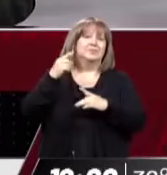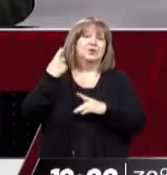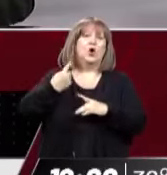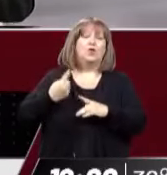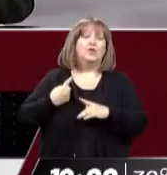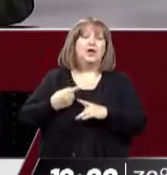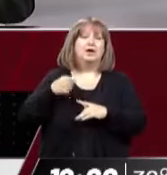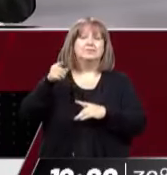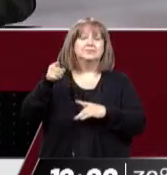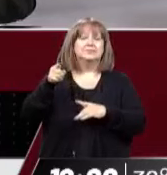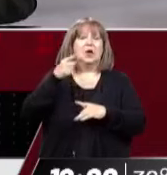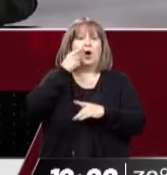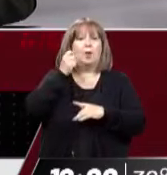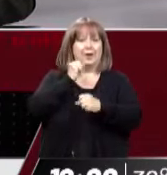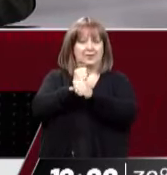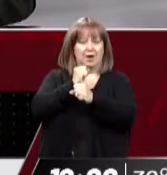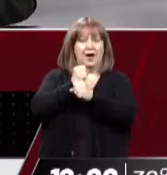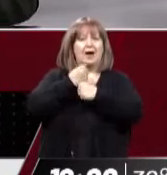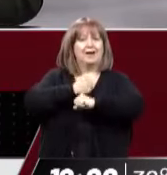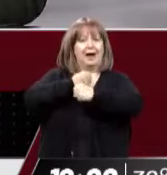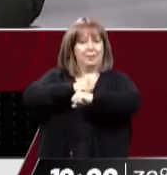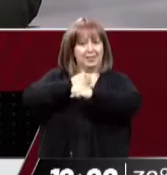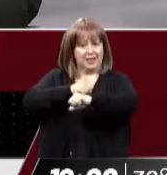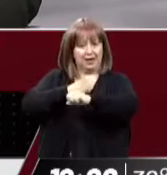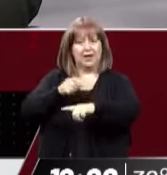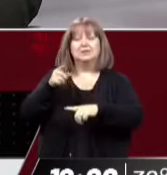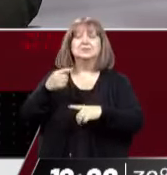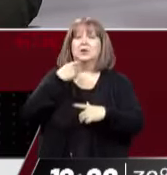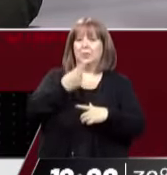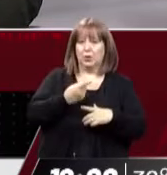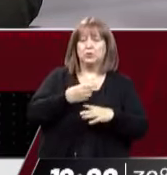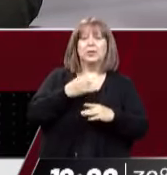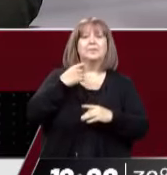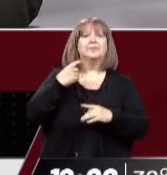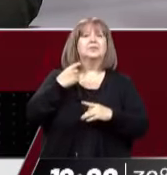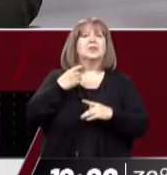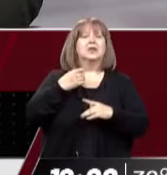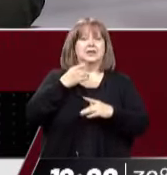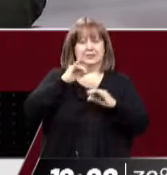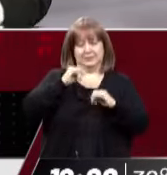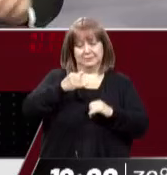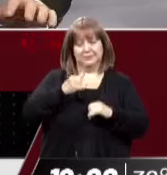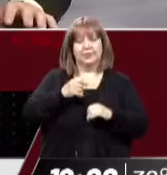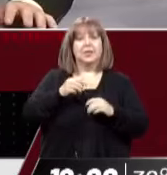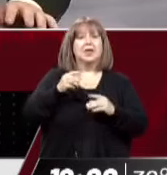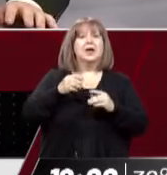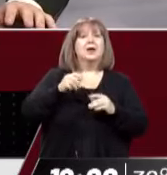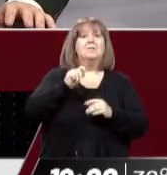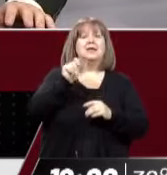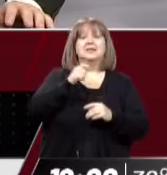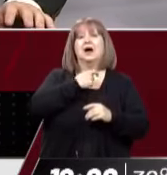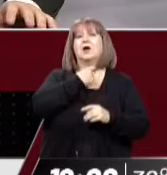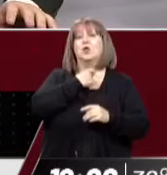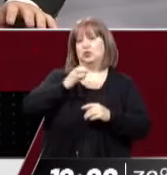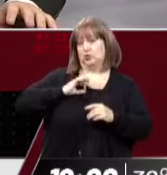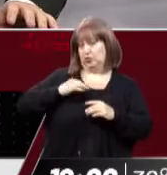que trae novedades importantes a nivel judicial. Sí, exactamente. En agosto pasado se llevó adelante el juicio por jurados,